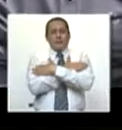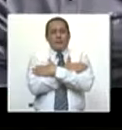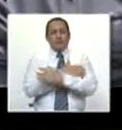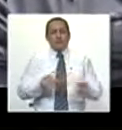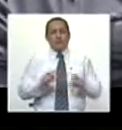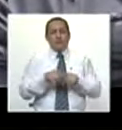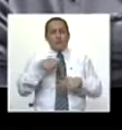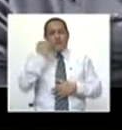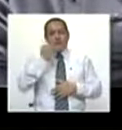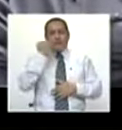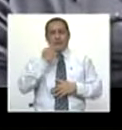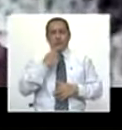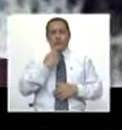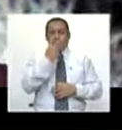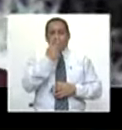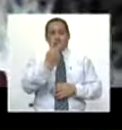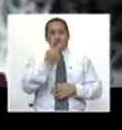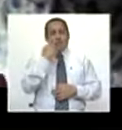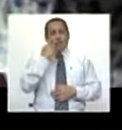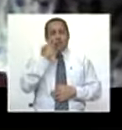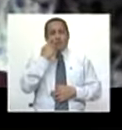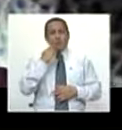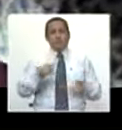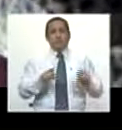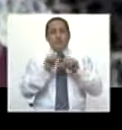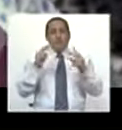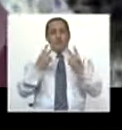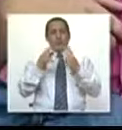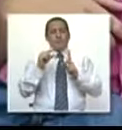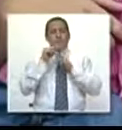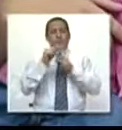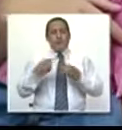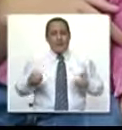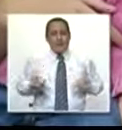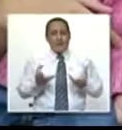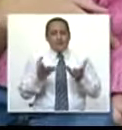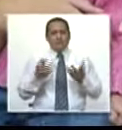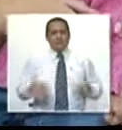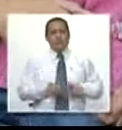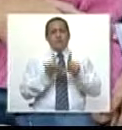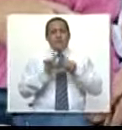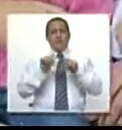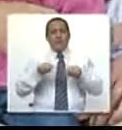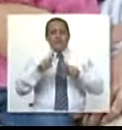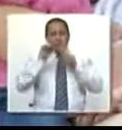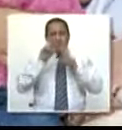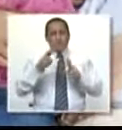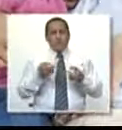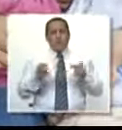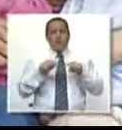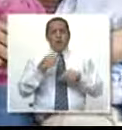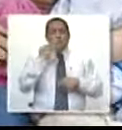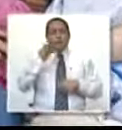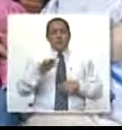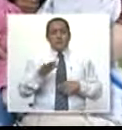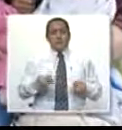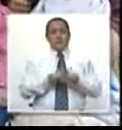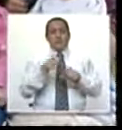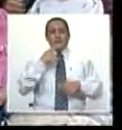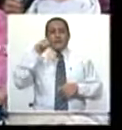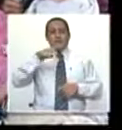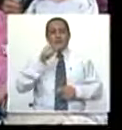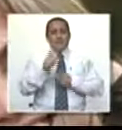en un cariño en una mirada de reconocimiento en unas palabras de aliento y en ese respeto que aunque pequeños se